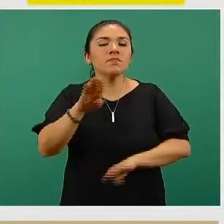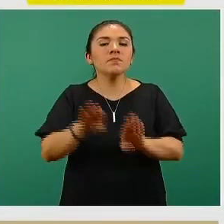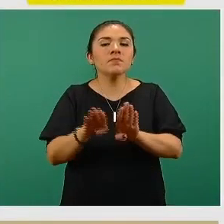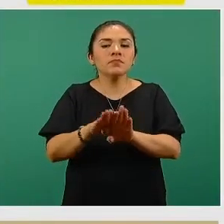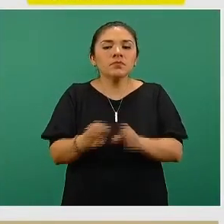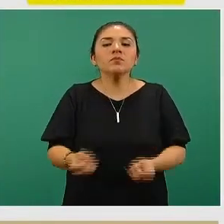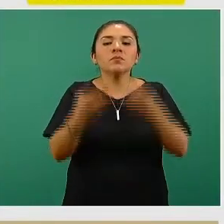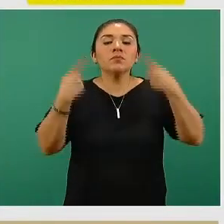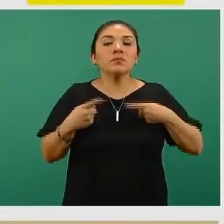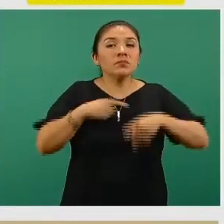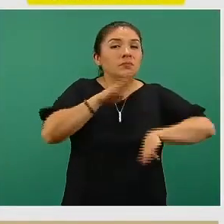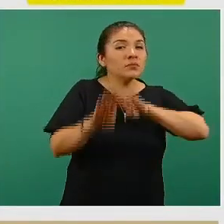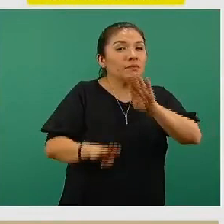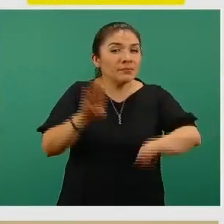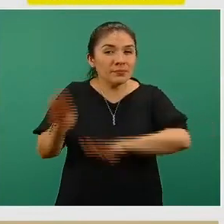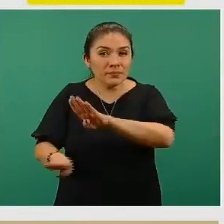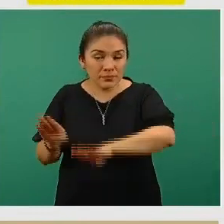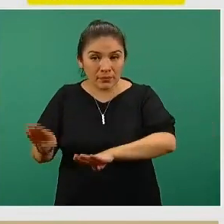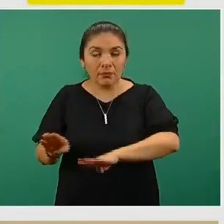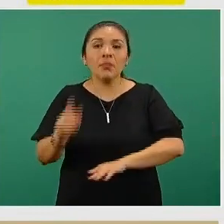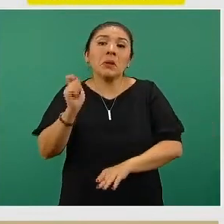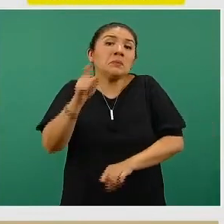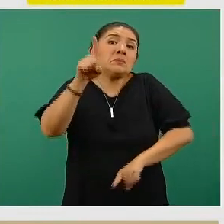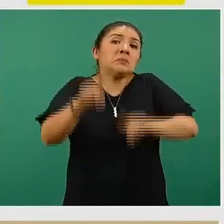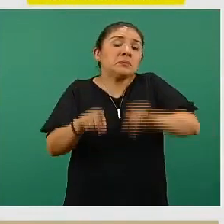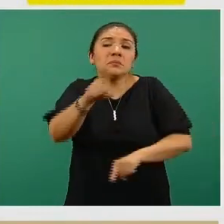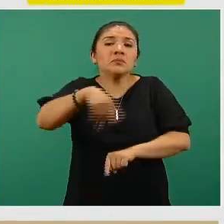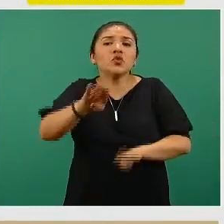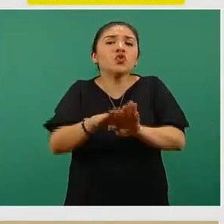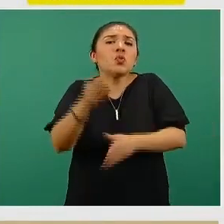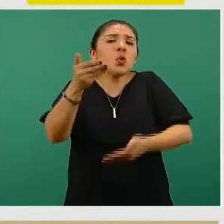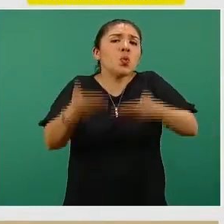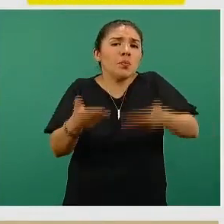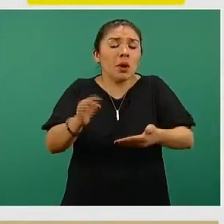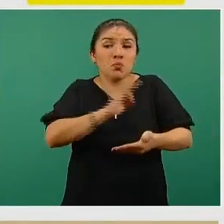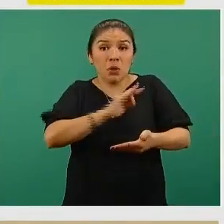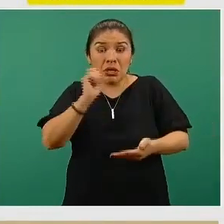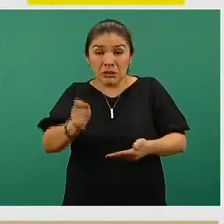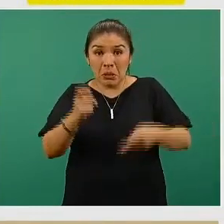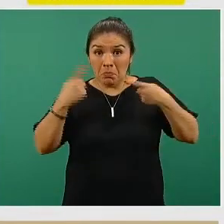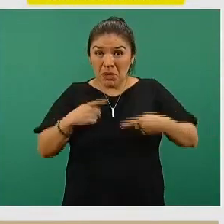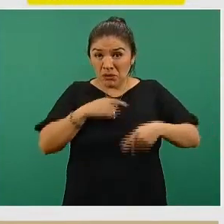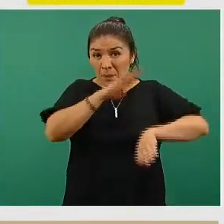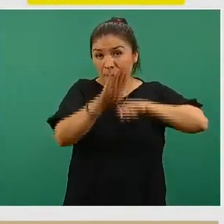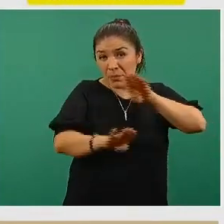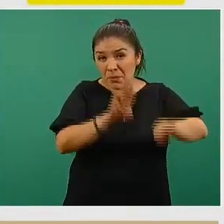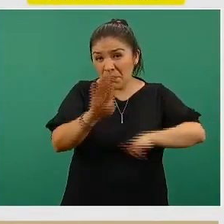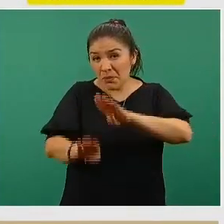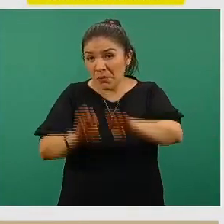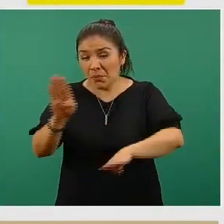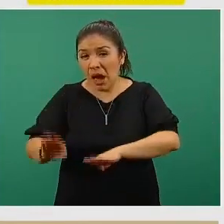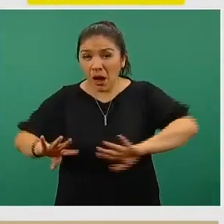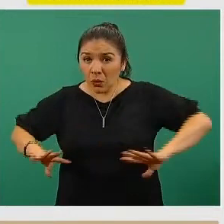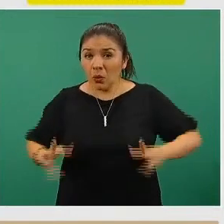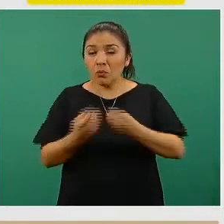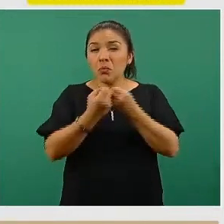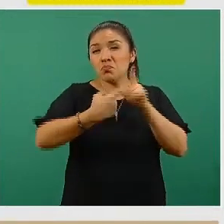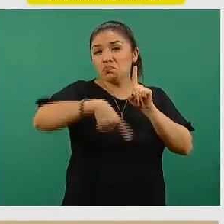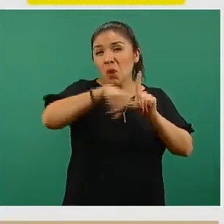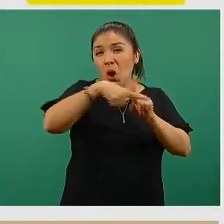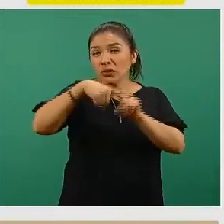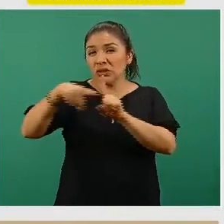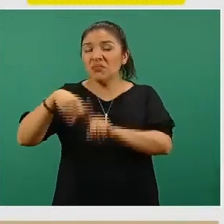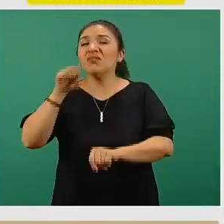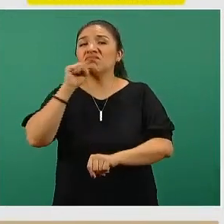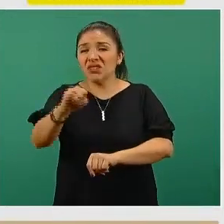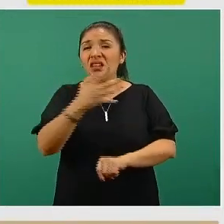de defunciones y depende de cómo lo comparamos. Puede ser el número de defunciones confirmadas del